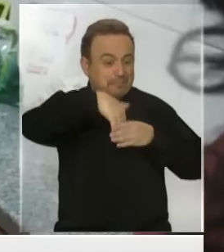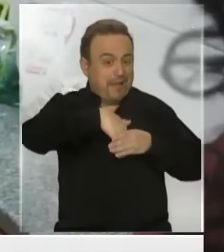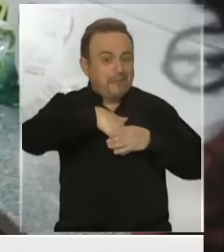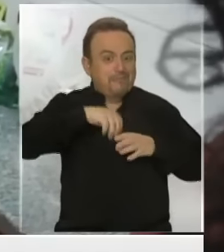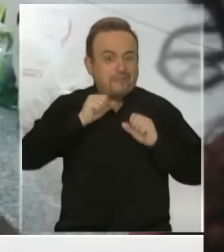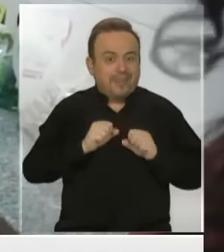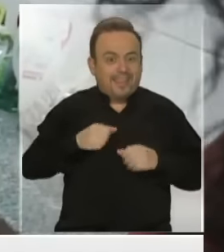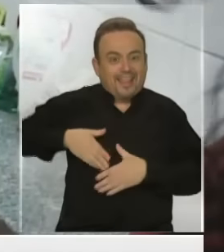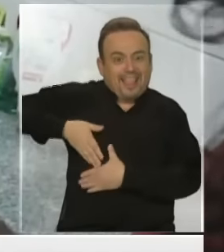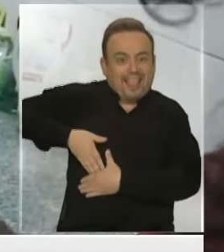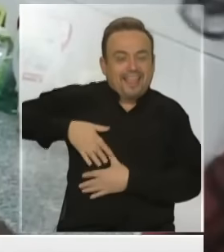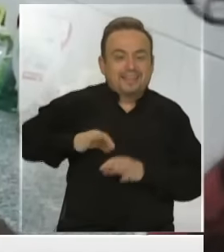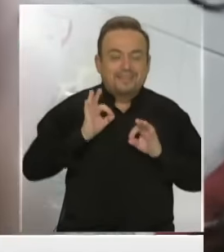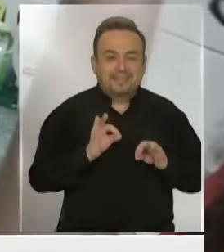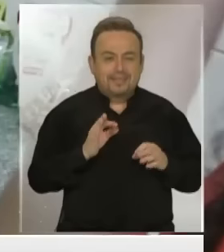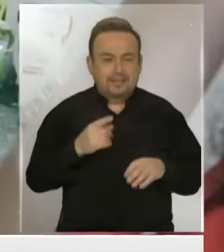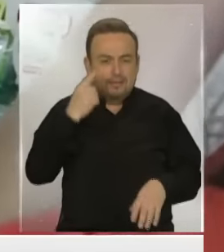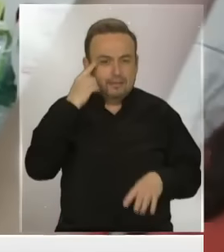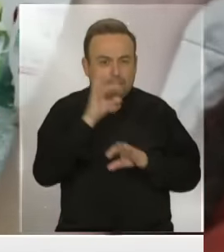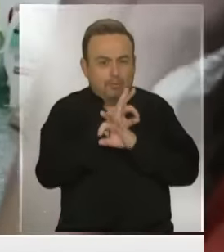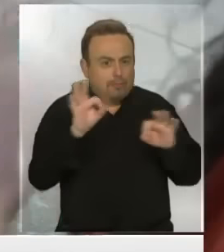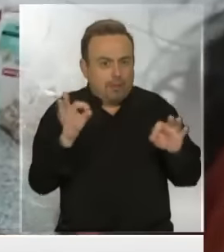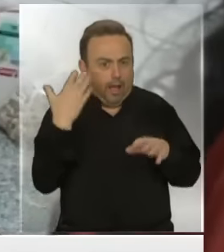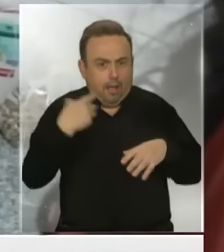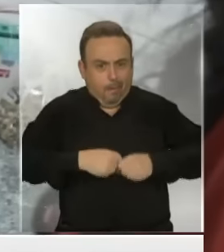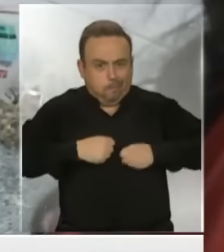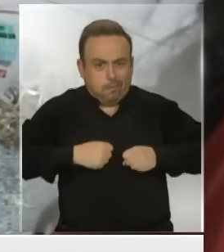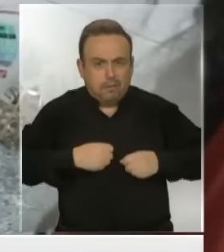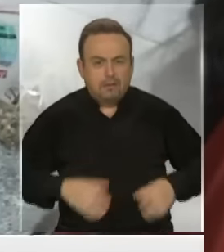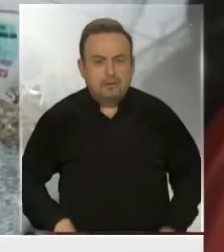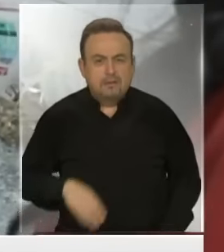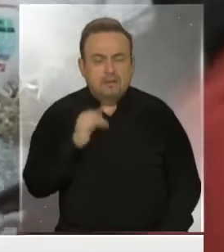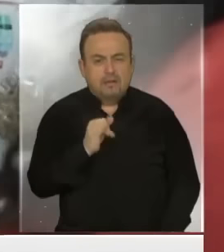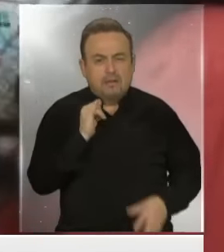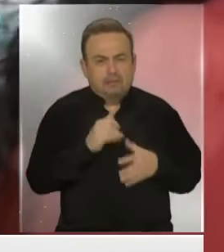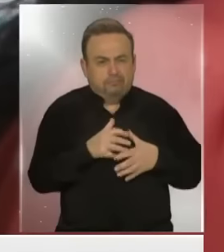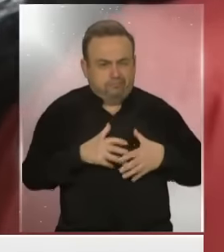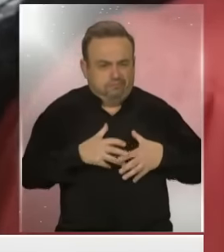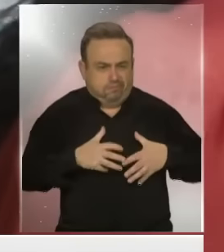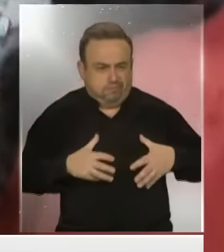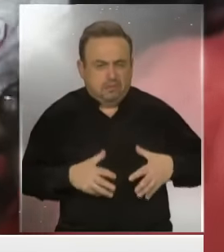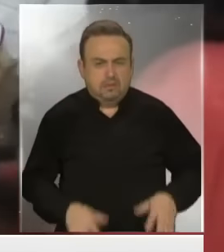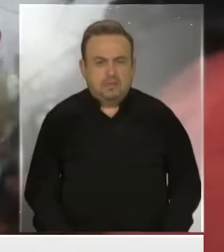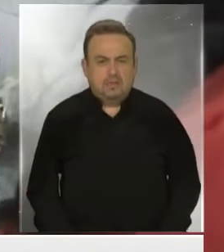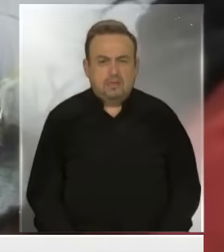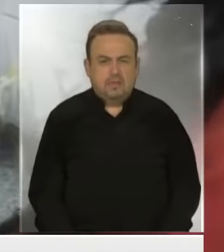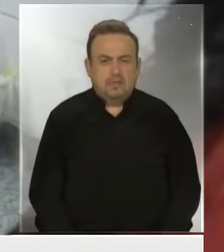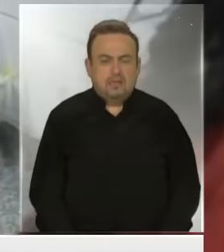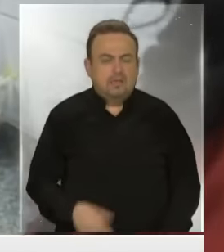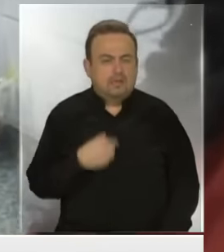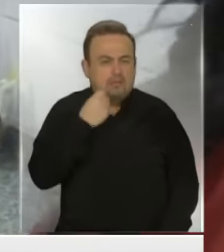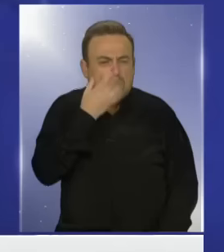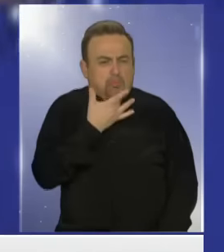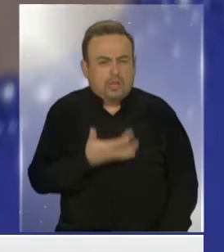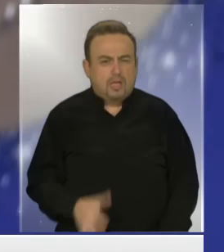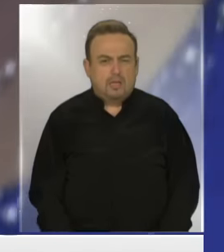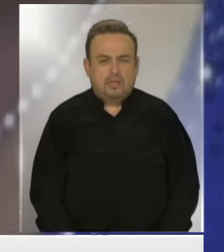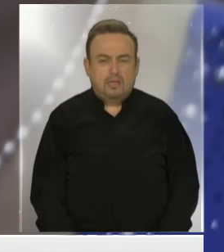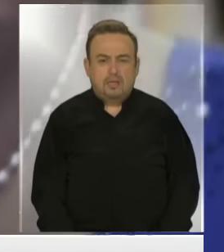así. ¿Y eso era impensado? No, eso era impensado. Si yo cada día estaba más y no entendía por